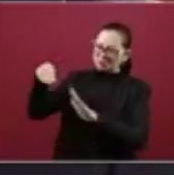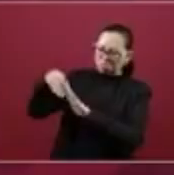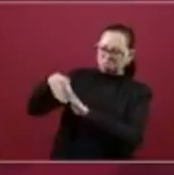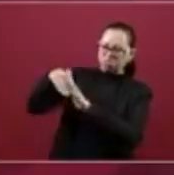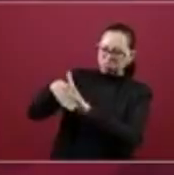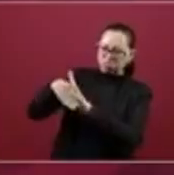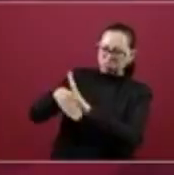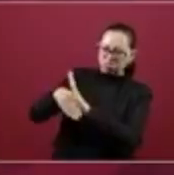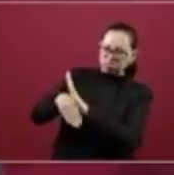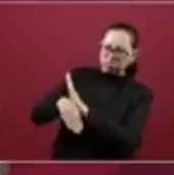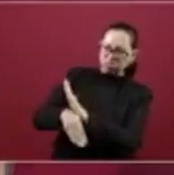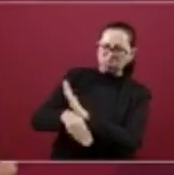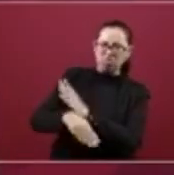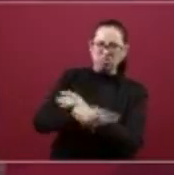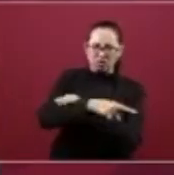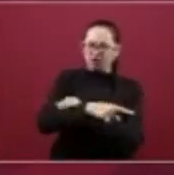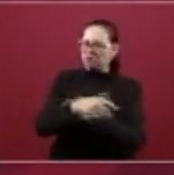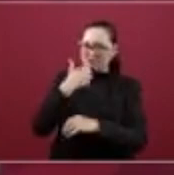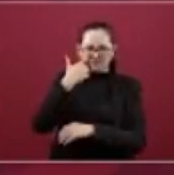hay